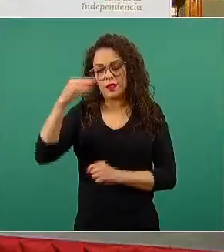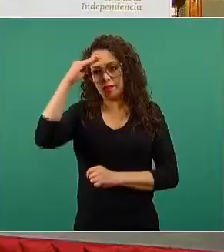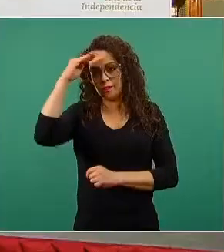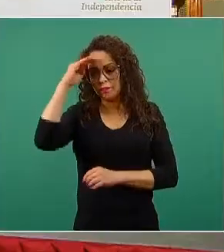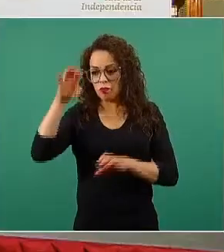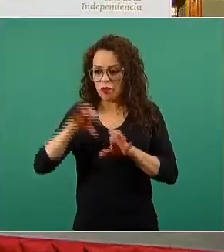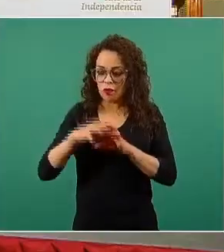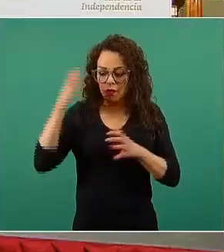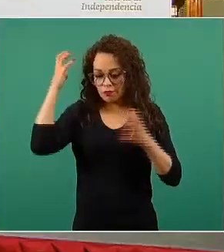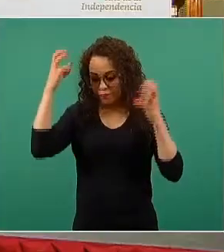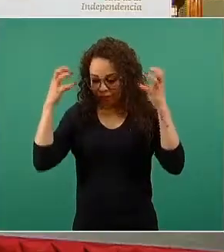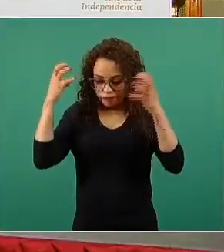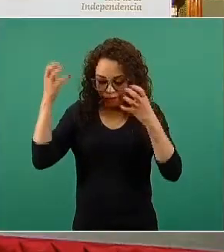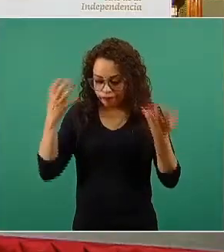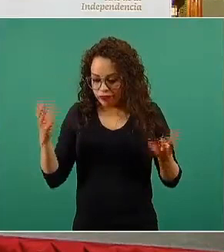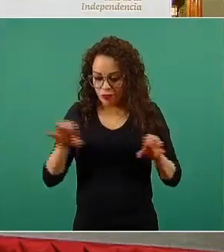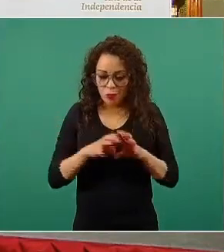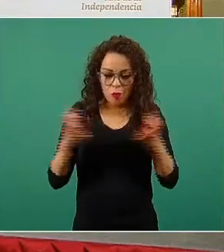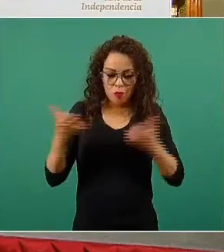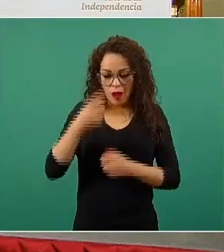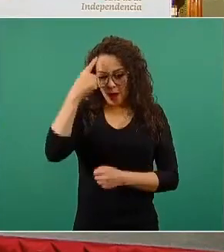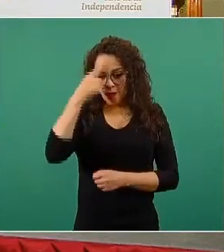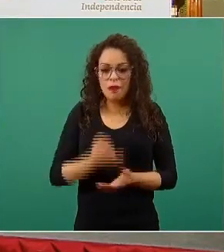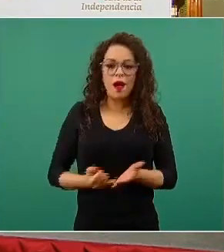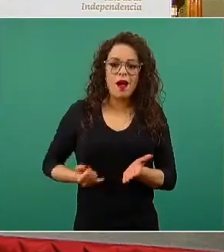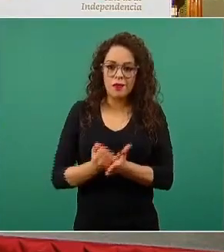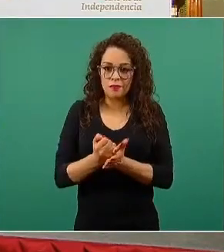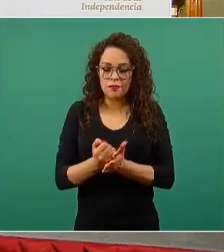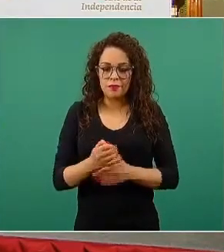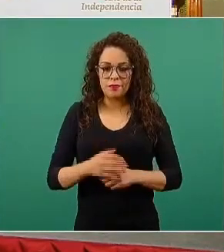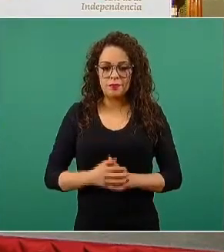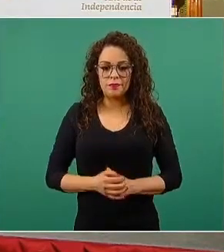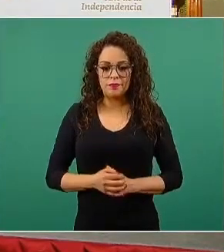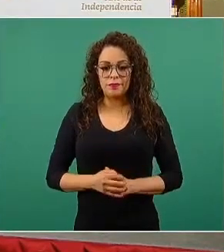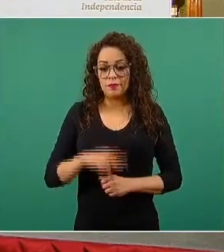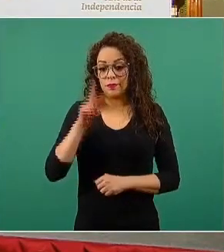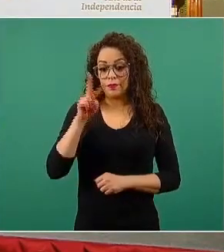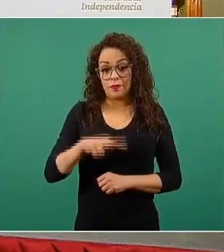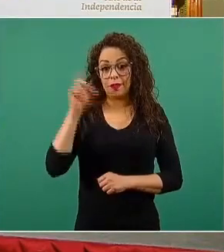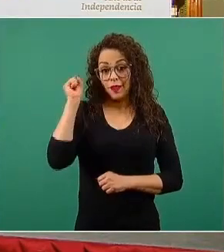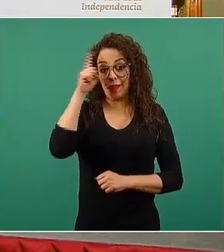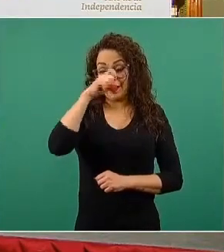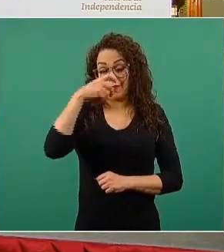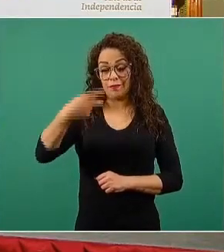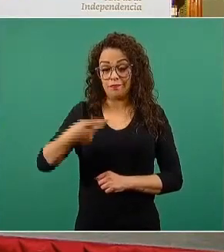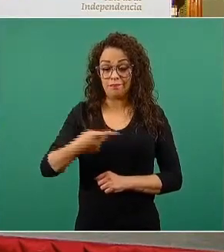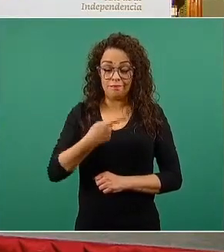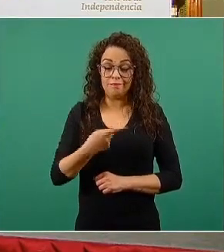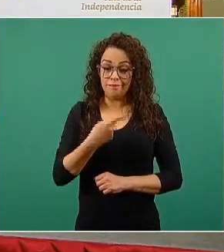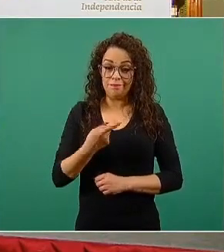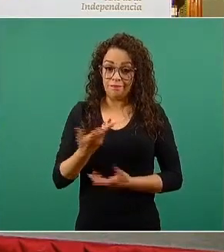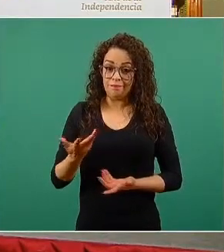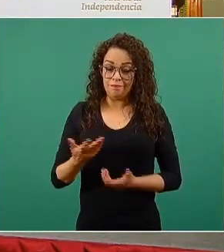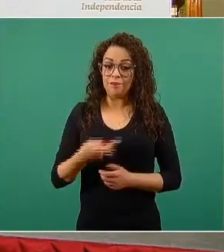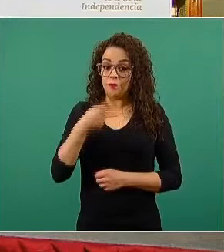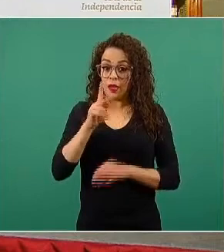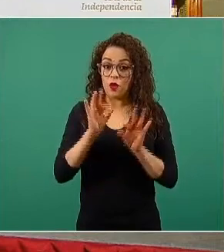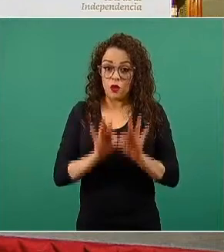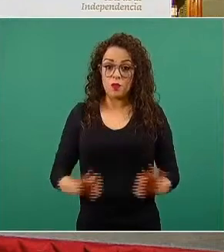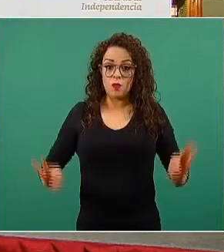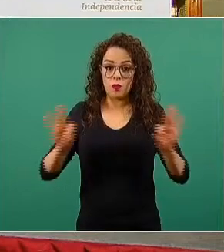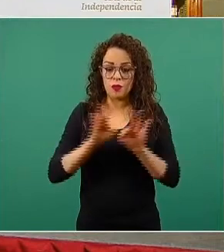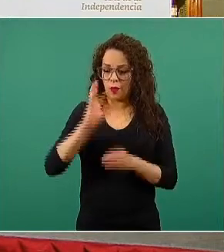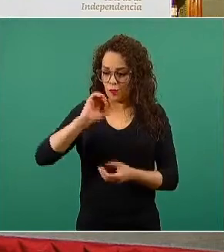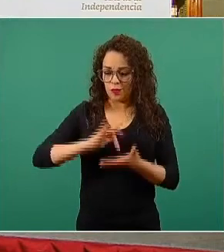Bueno, primero, la pregunta es muy compleja, muy importante también. Muchas gracias, doctora. Yo creo